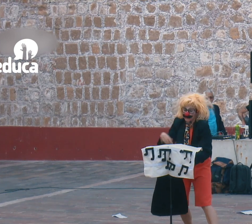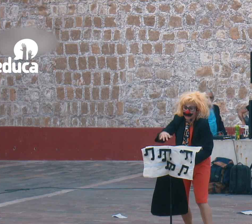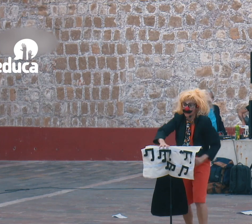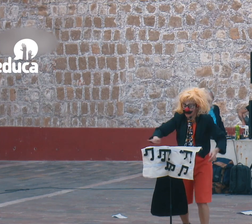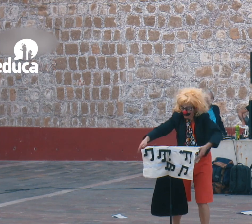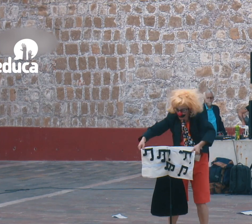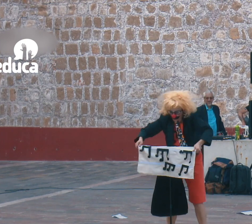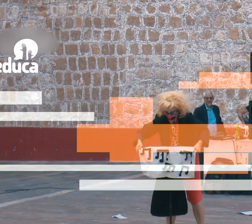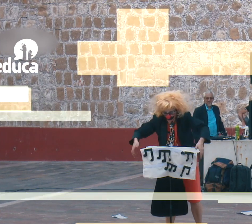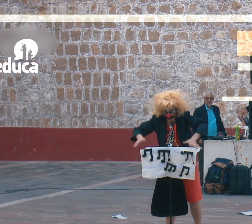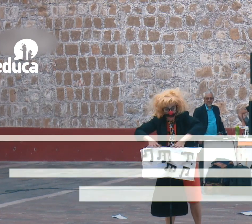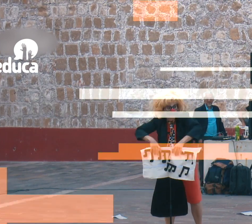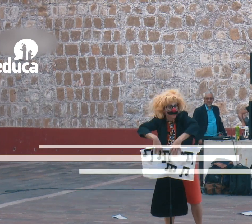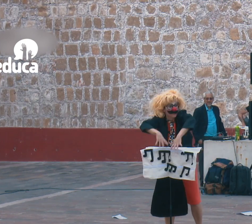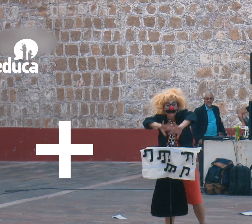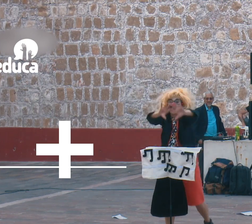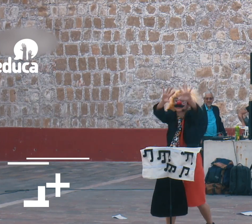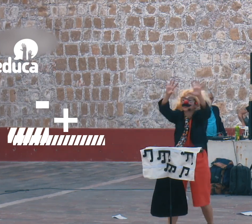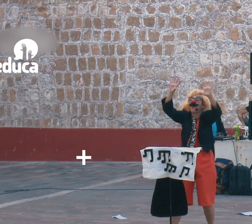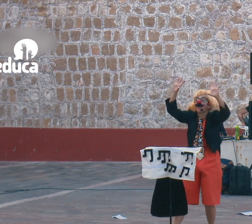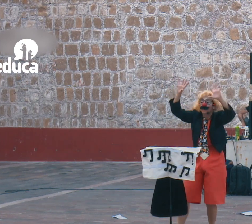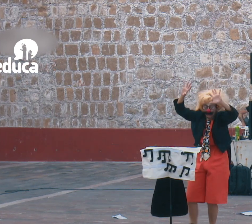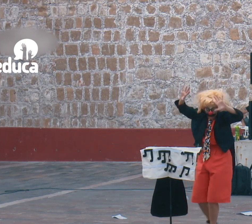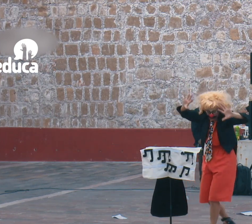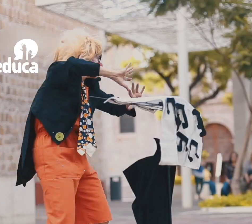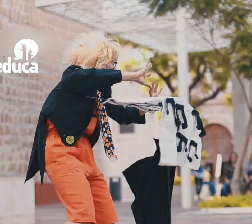yo estaba trabajando en ese montaje, estaba en Málaga,